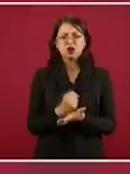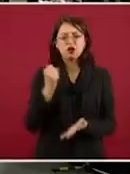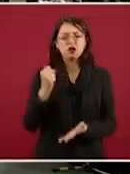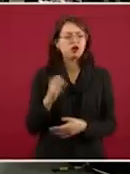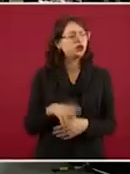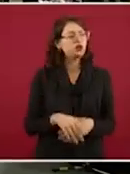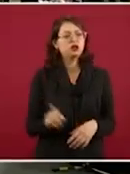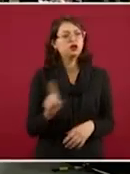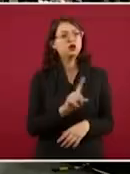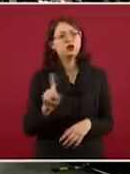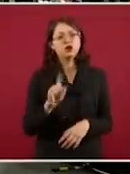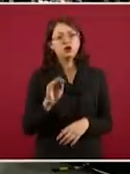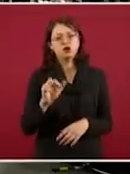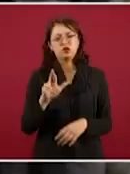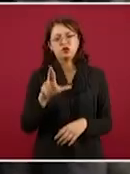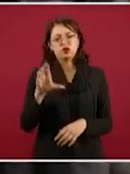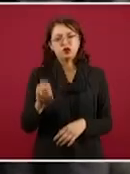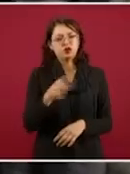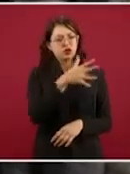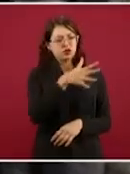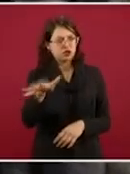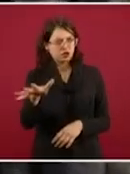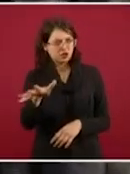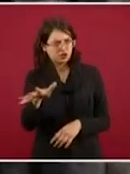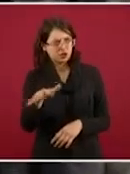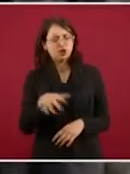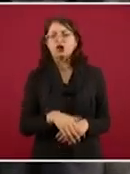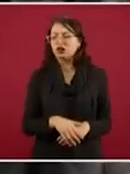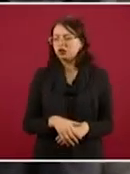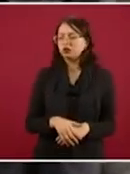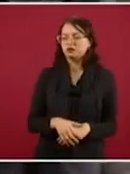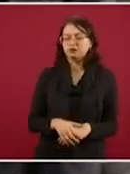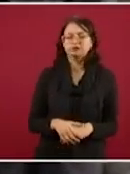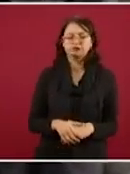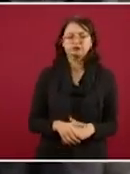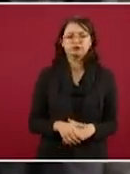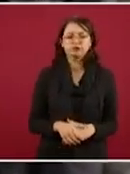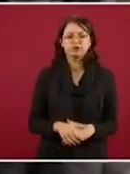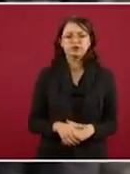fuero de los en general, legisladores, sí. En general.